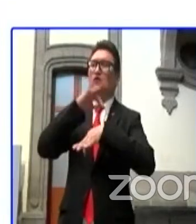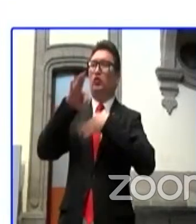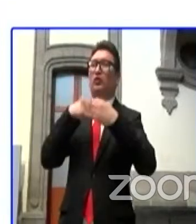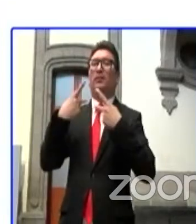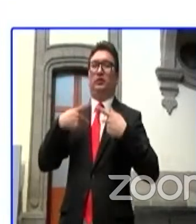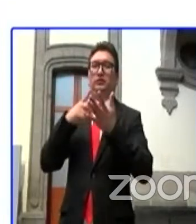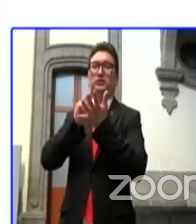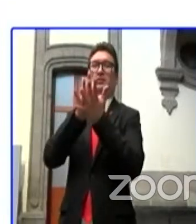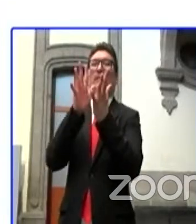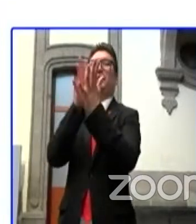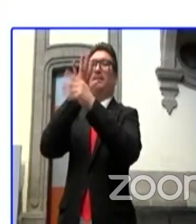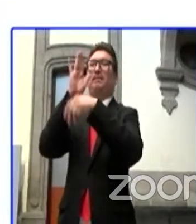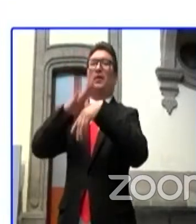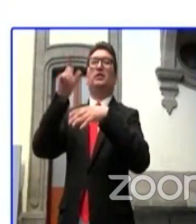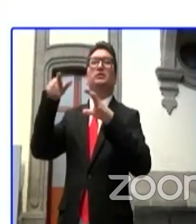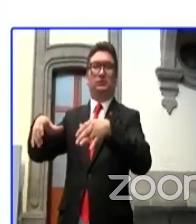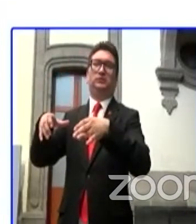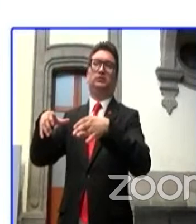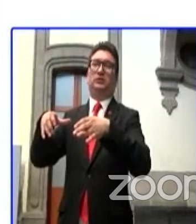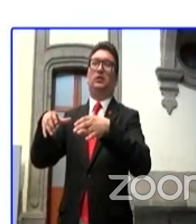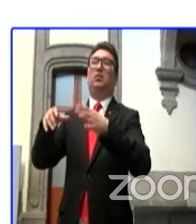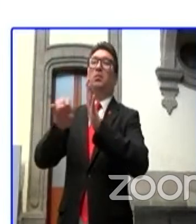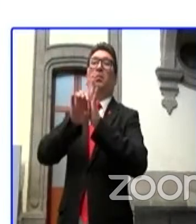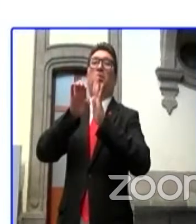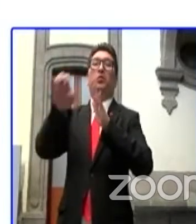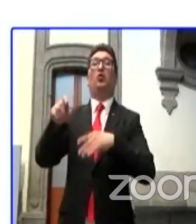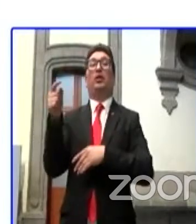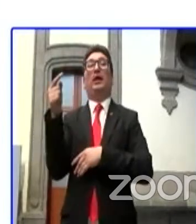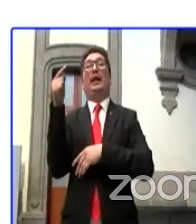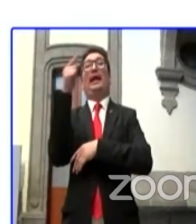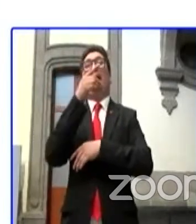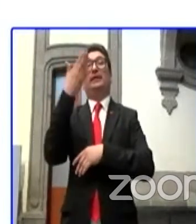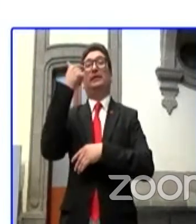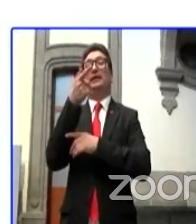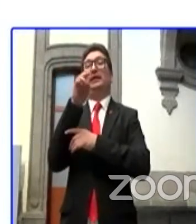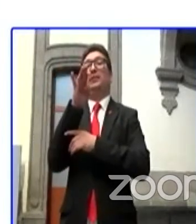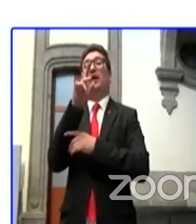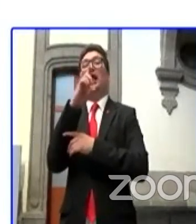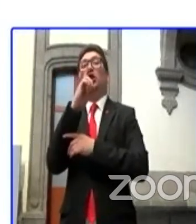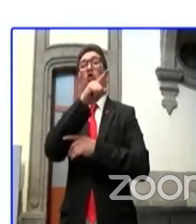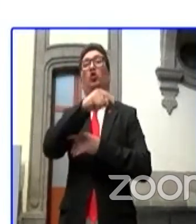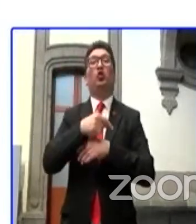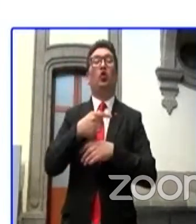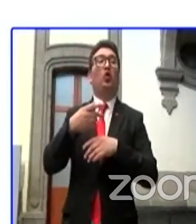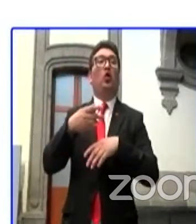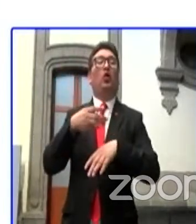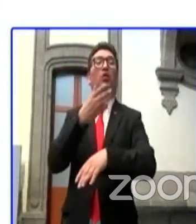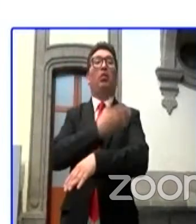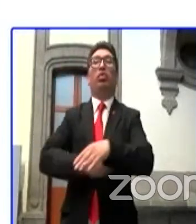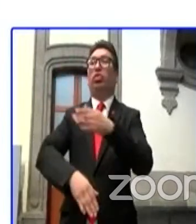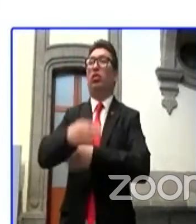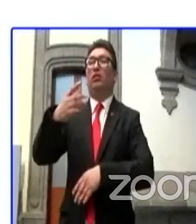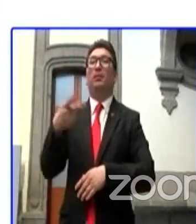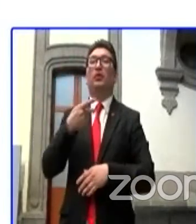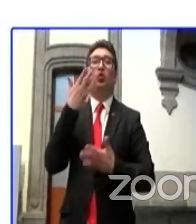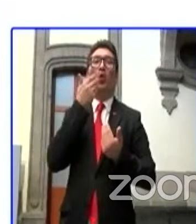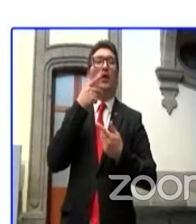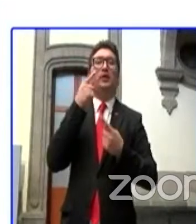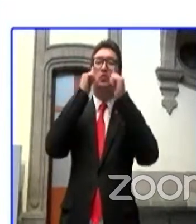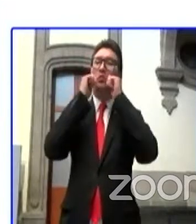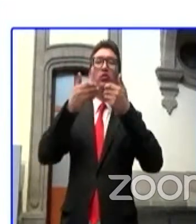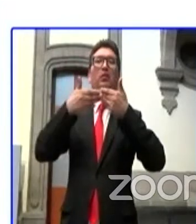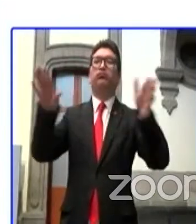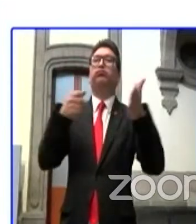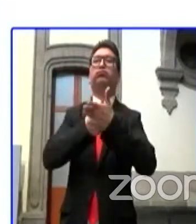colectivo dijera: ah, hubo un chango ahí que se llamaba Grimaldo y que no tenía pies, que abrió la brecha para que hoy seamos